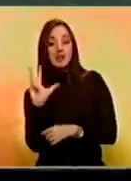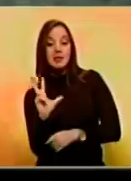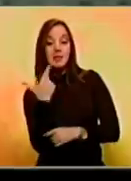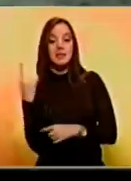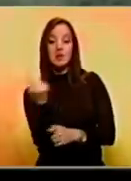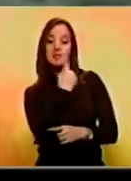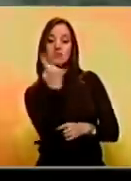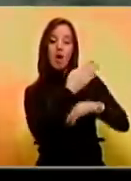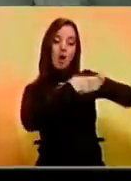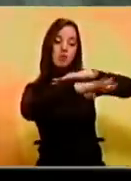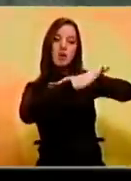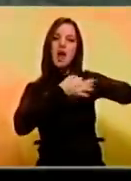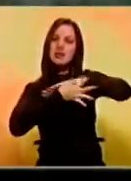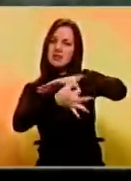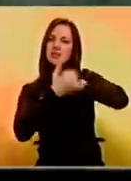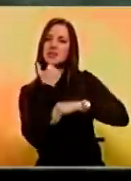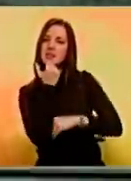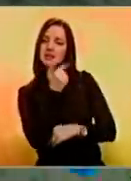isla Bermudas.